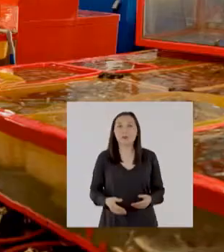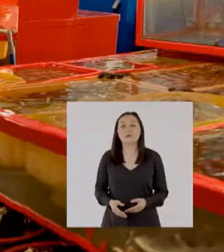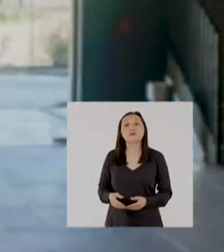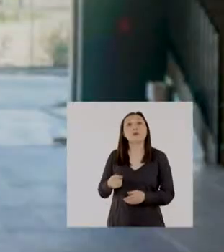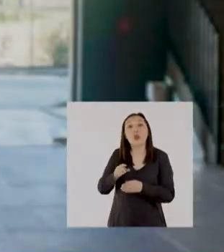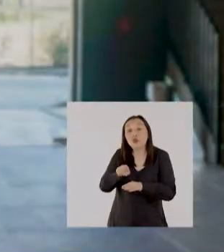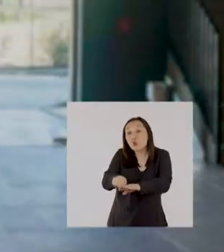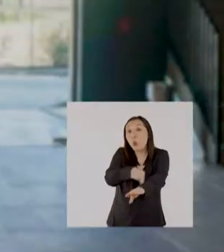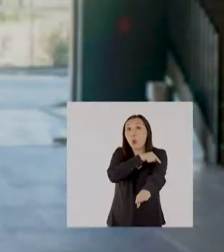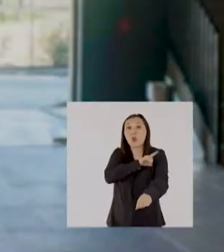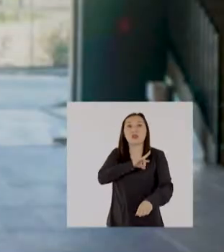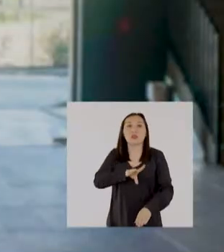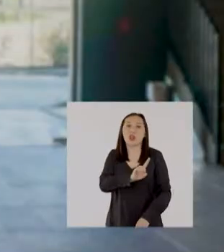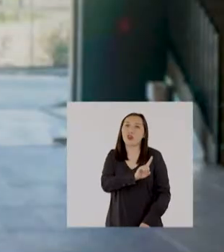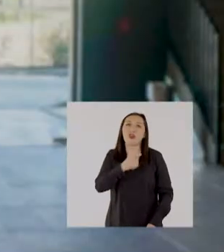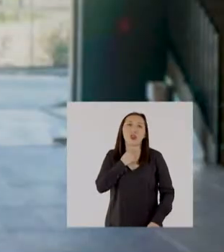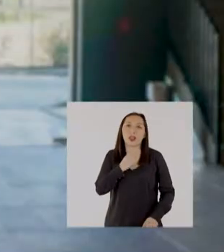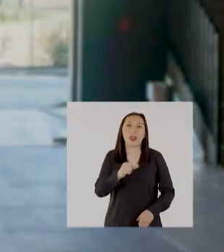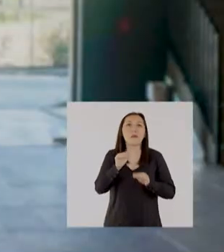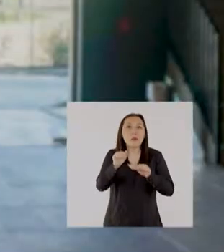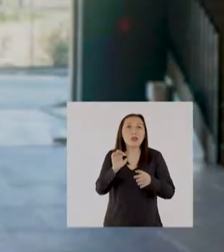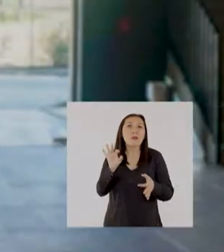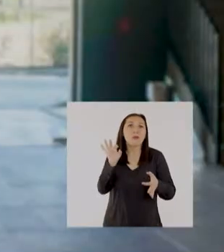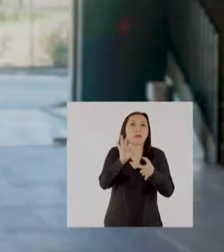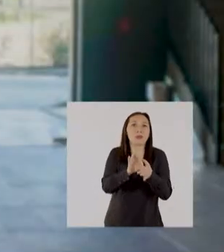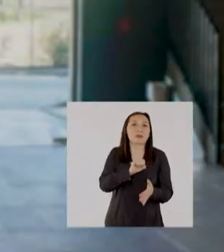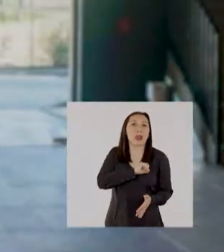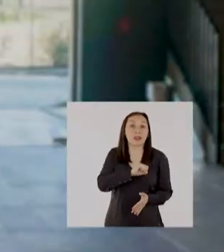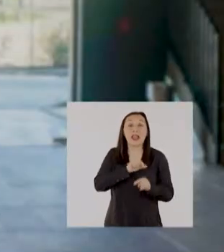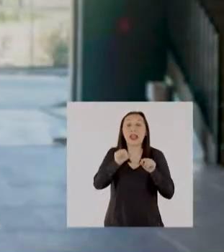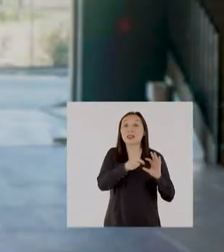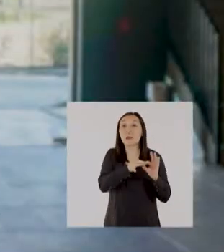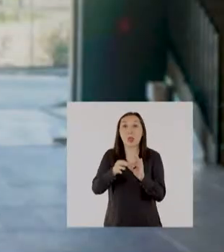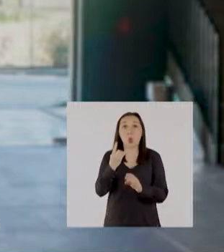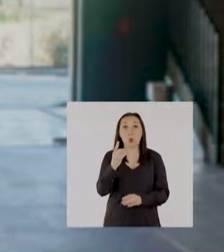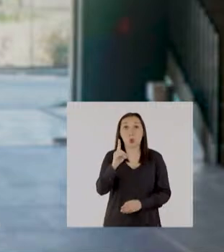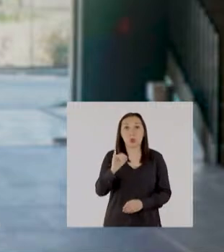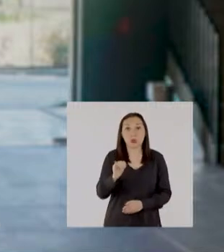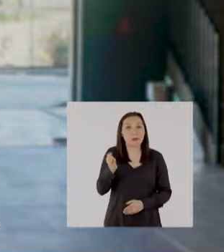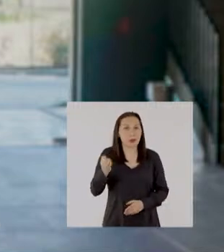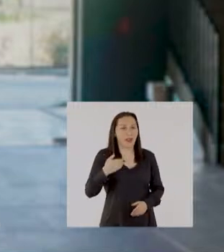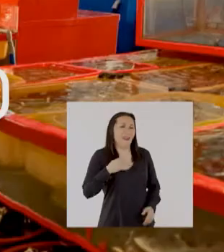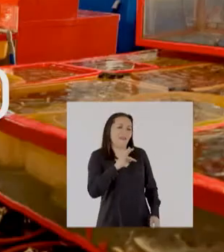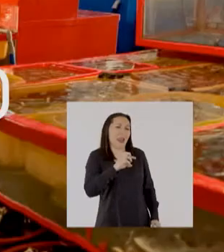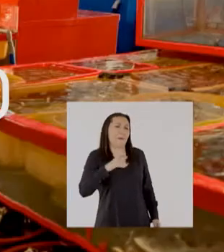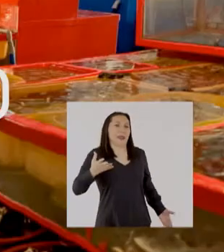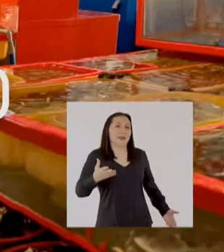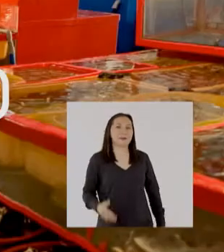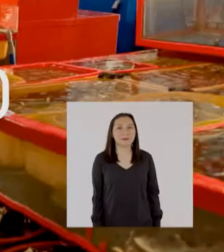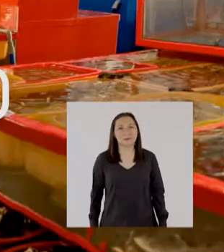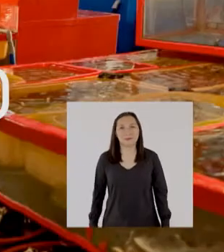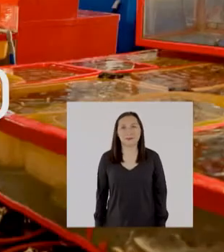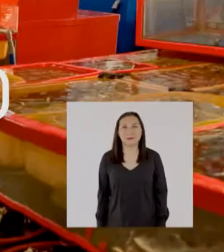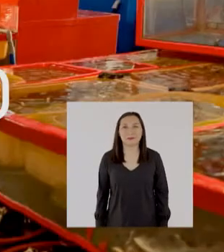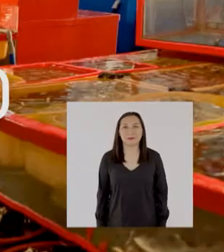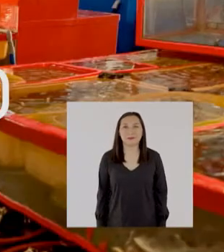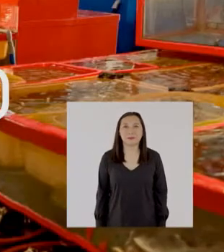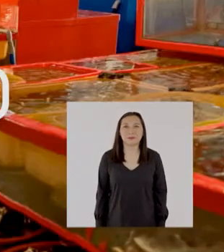decir que envía el resto de chile no quiere depender de santiago este es un mensaje de la udi y de felippe